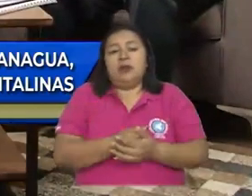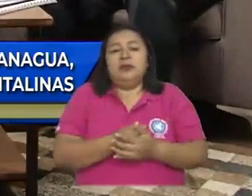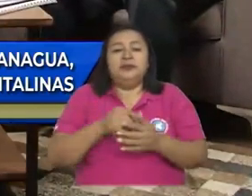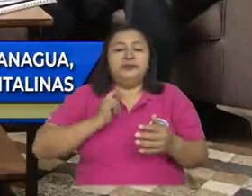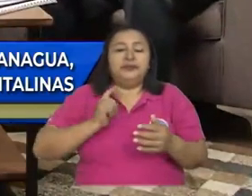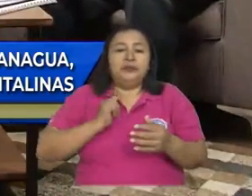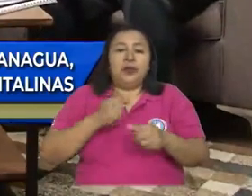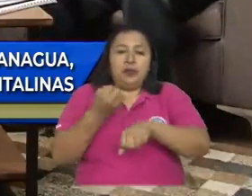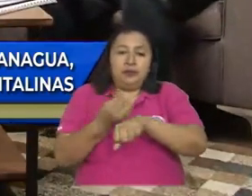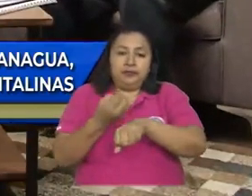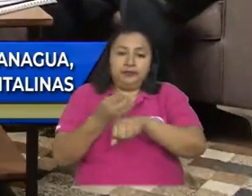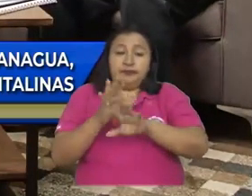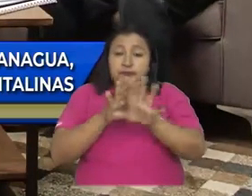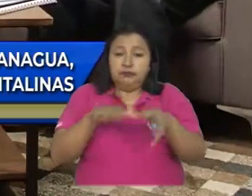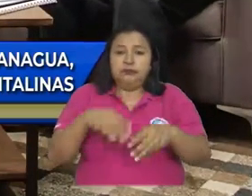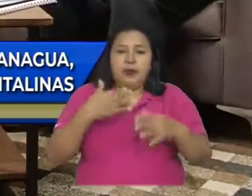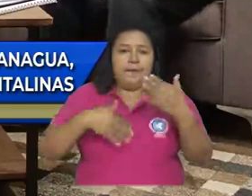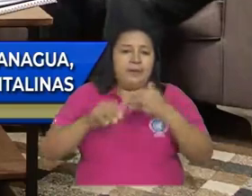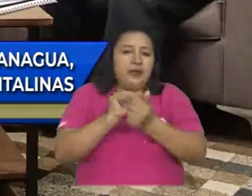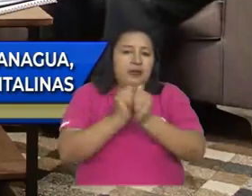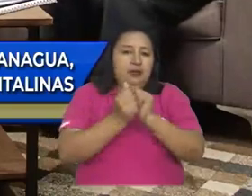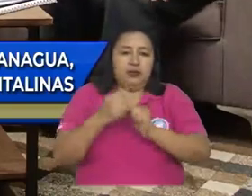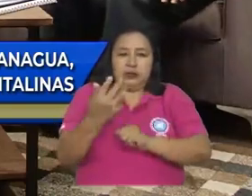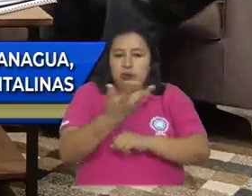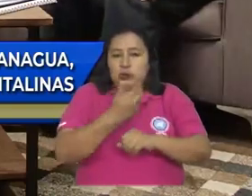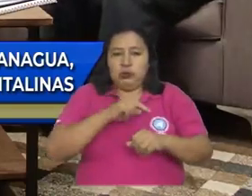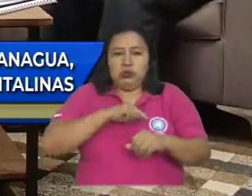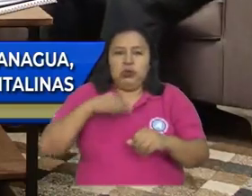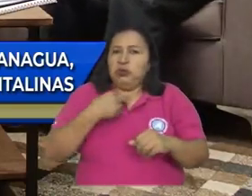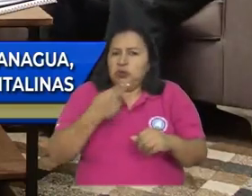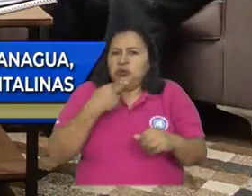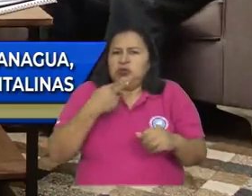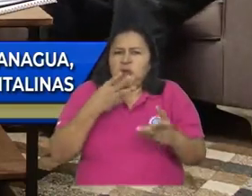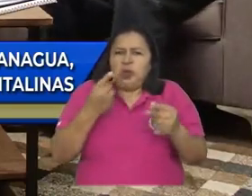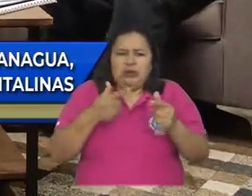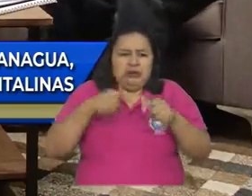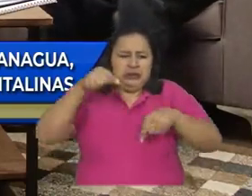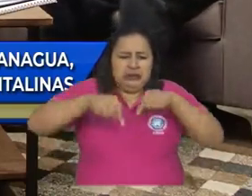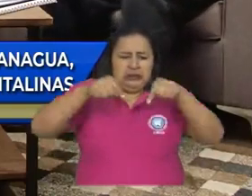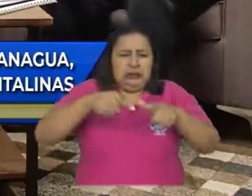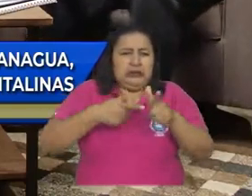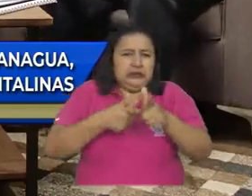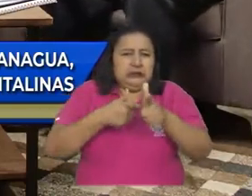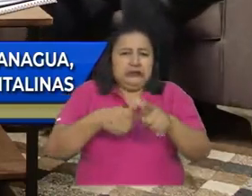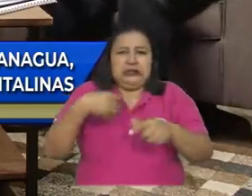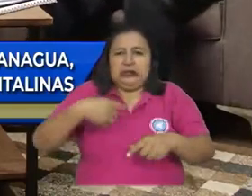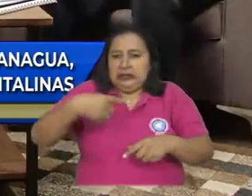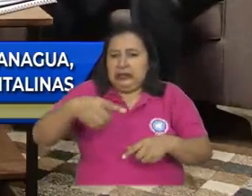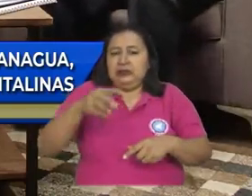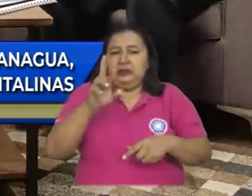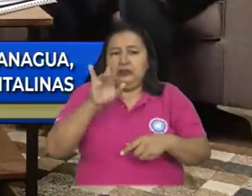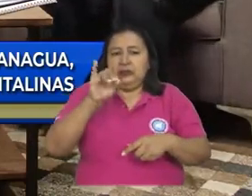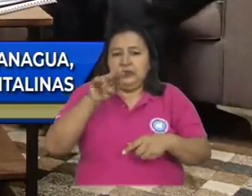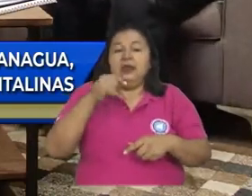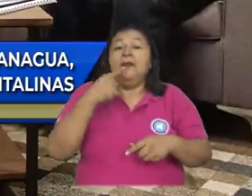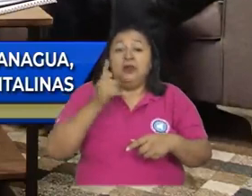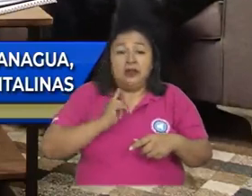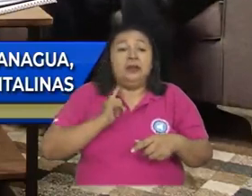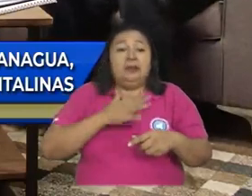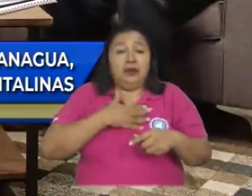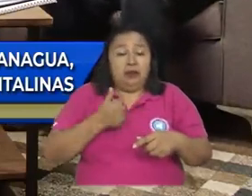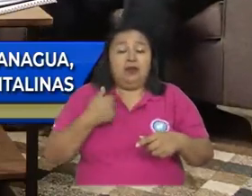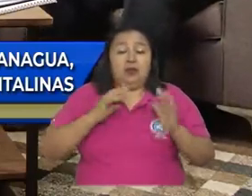Tenemos una alcaldesa que hace más deporte que todos nosotros. Yo no sé cuántos kilómetros diarios corre Reinita, pero te garantizo que está en mejores